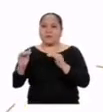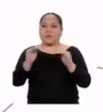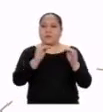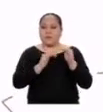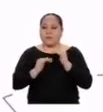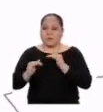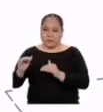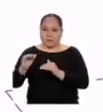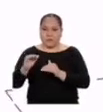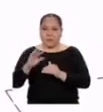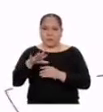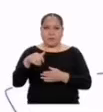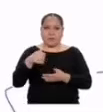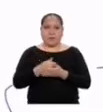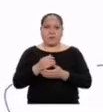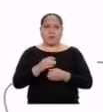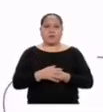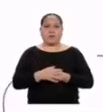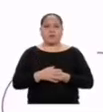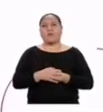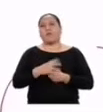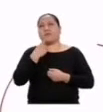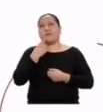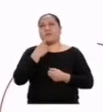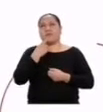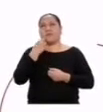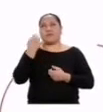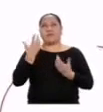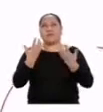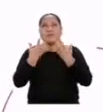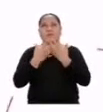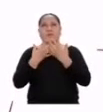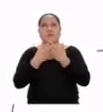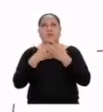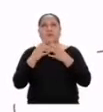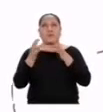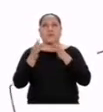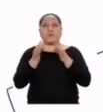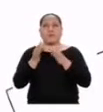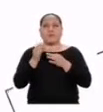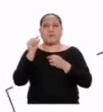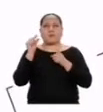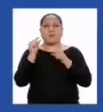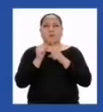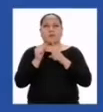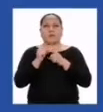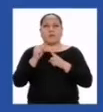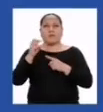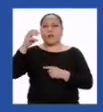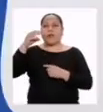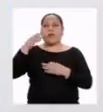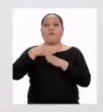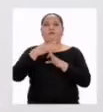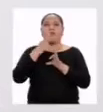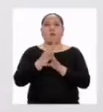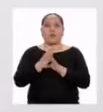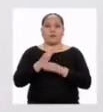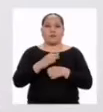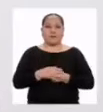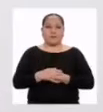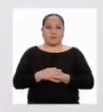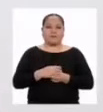alumnos. Creo que la definición de talante que mejor encaja ahí es la de modo.